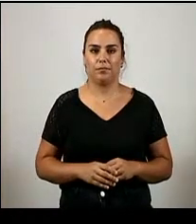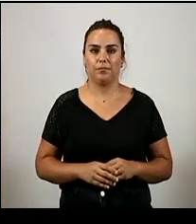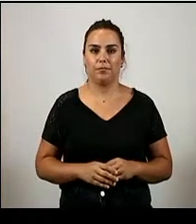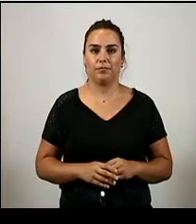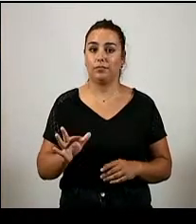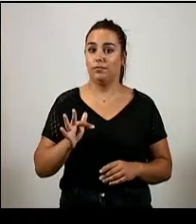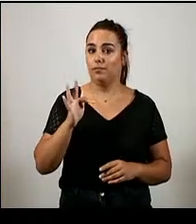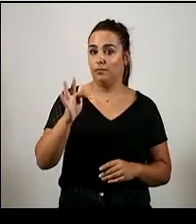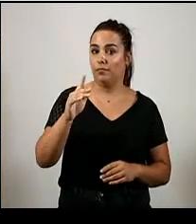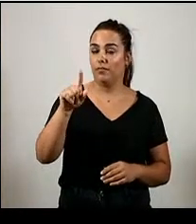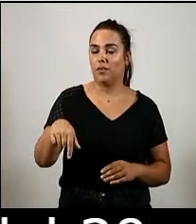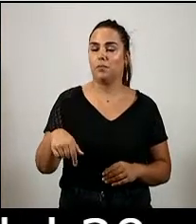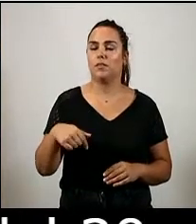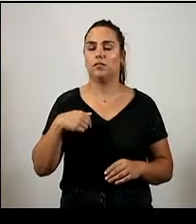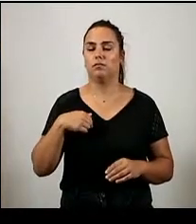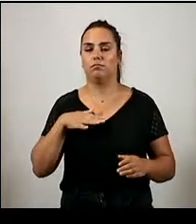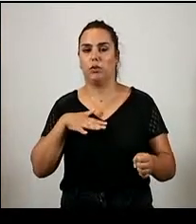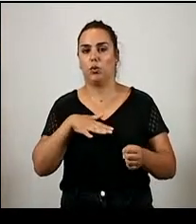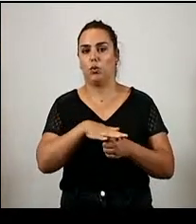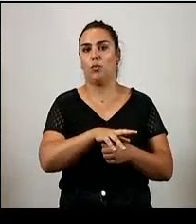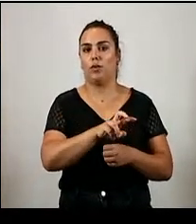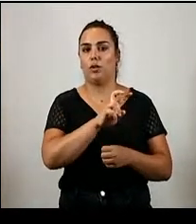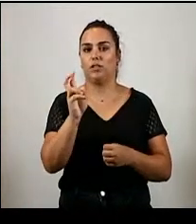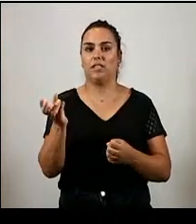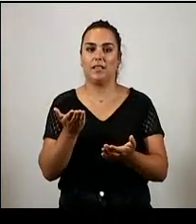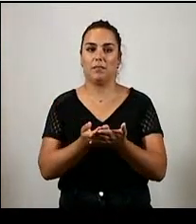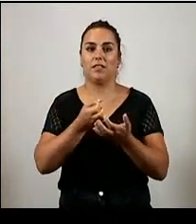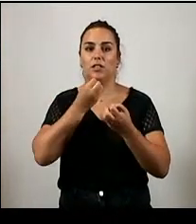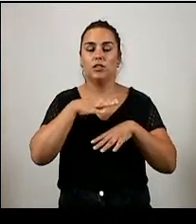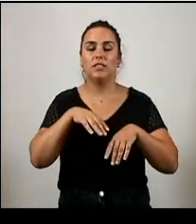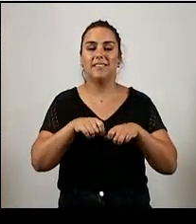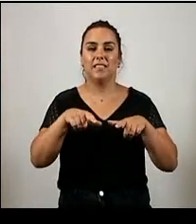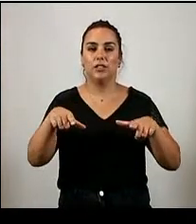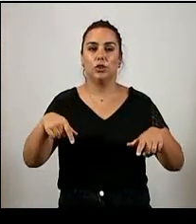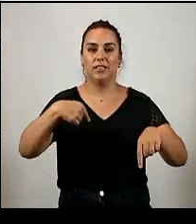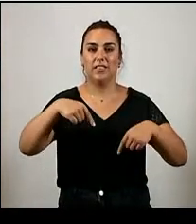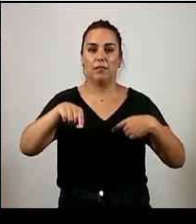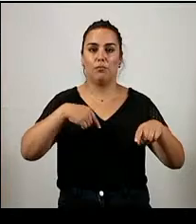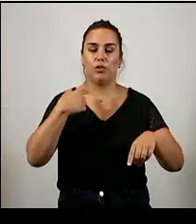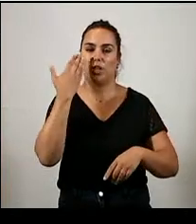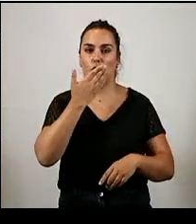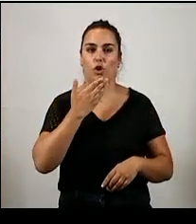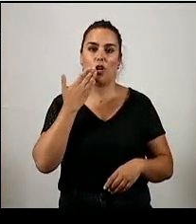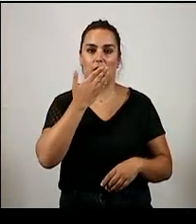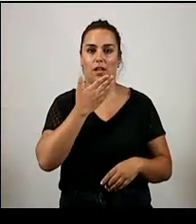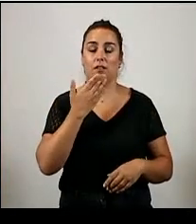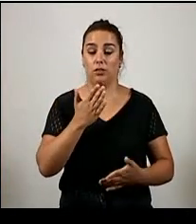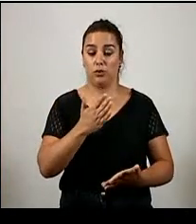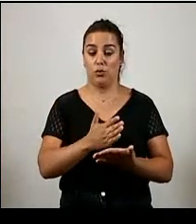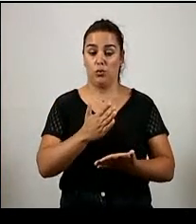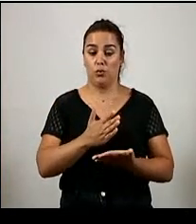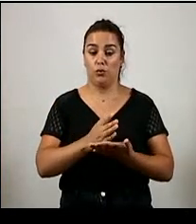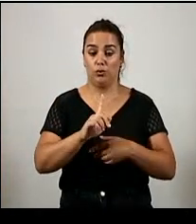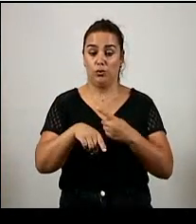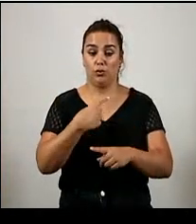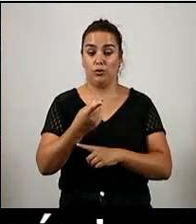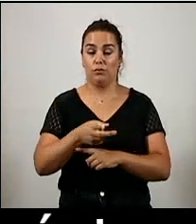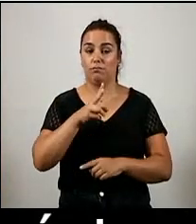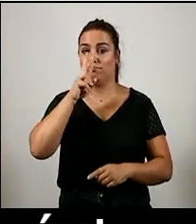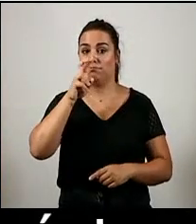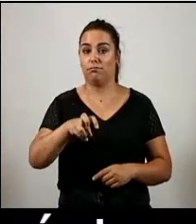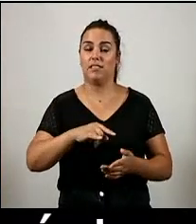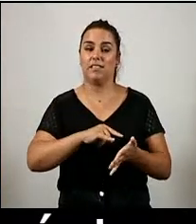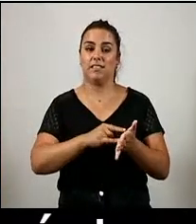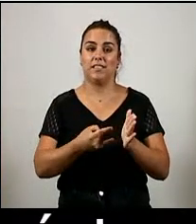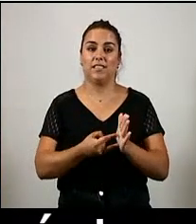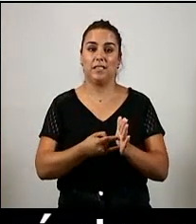Además, vamos a dar respuesta a otra demanda histórica del sector del transporte escolar. En el próximo curso entrará en vigor el nuevo sistema